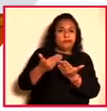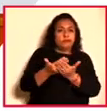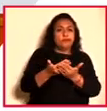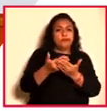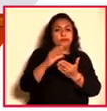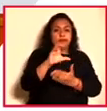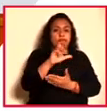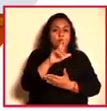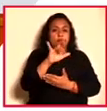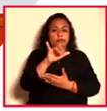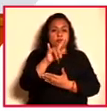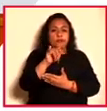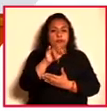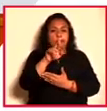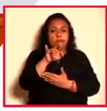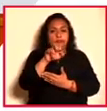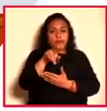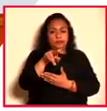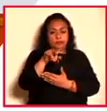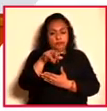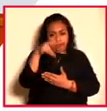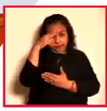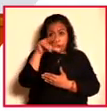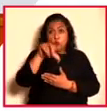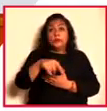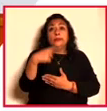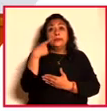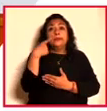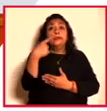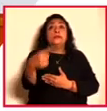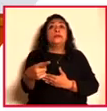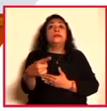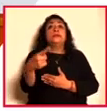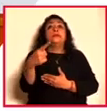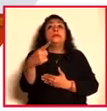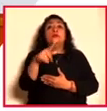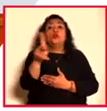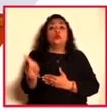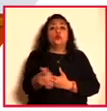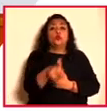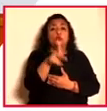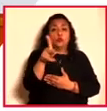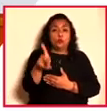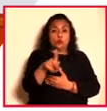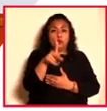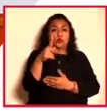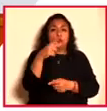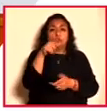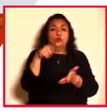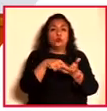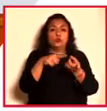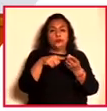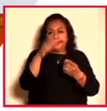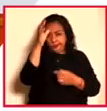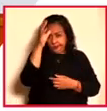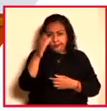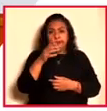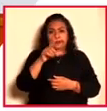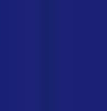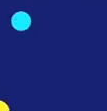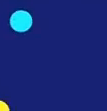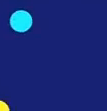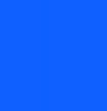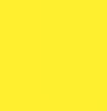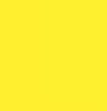del Renacimiento Mexicano. Y esta noche echamos un vistazo al poblado de Viesca en Coahuila. Y con esto, un corte.